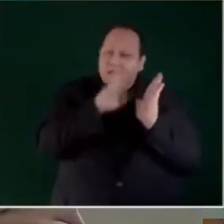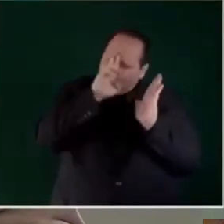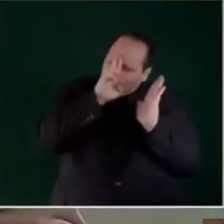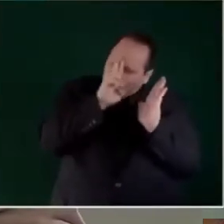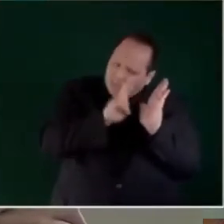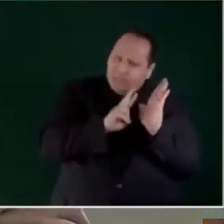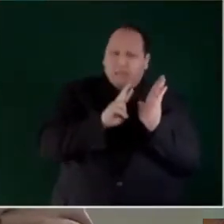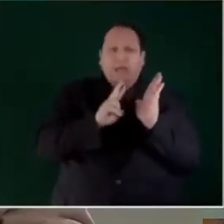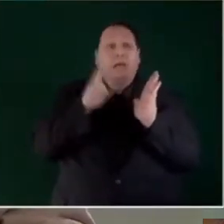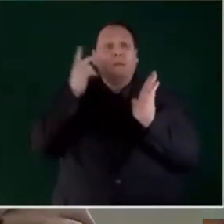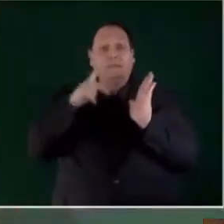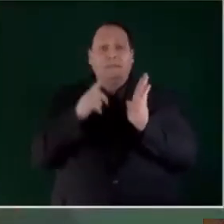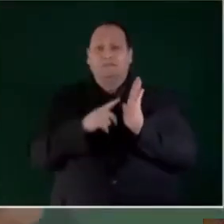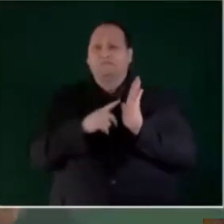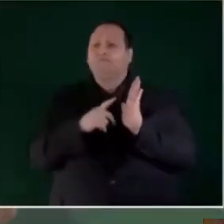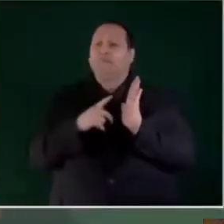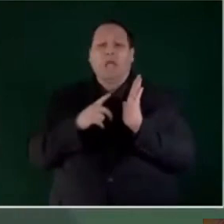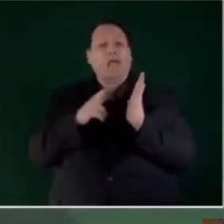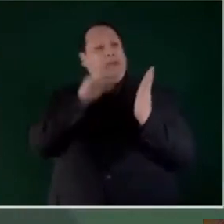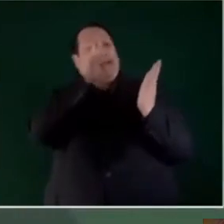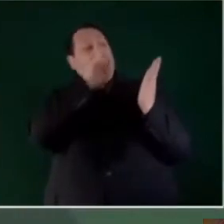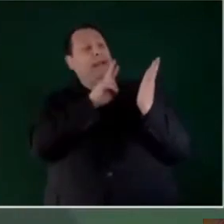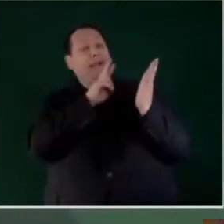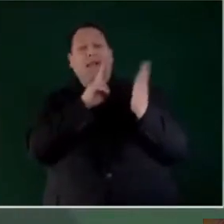forma para violarla en el fondo.